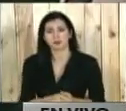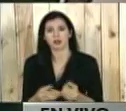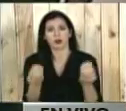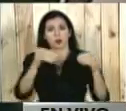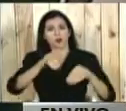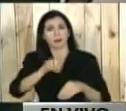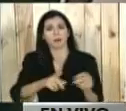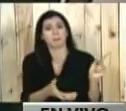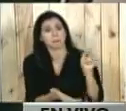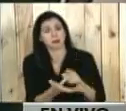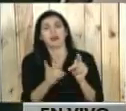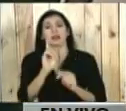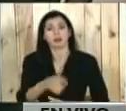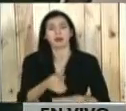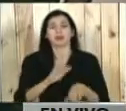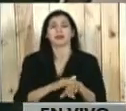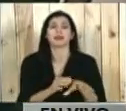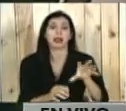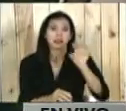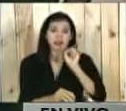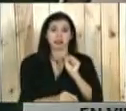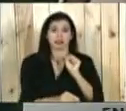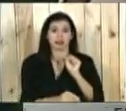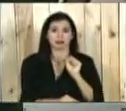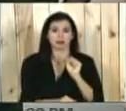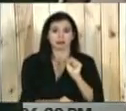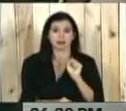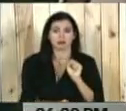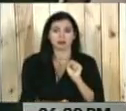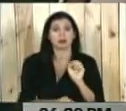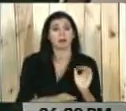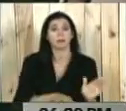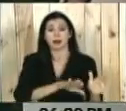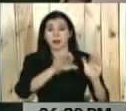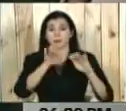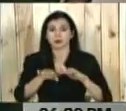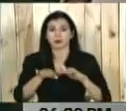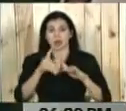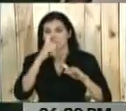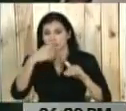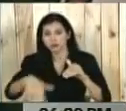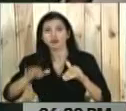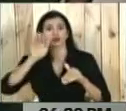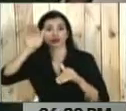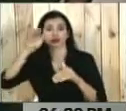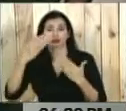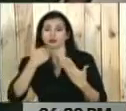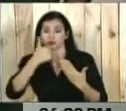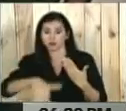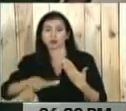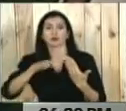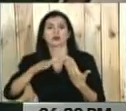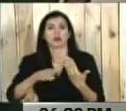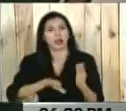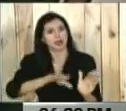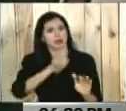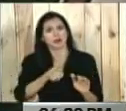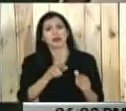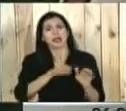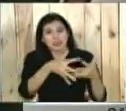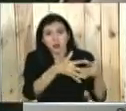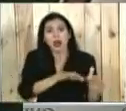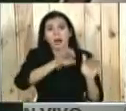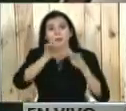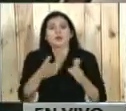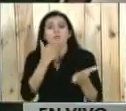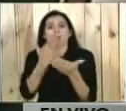acuerdos, tiene que entenderlos para favorecer en los años que están por venir precios realistas